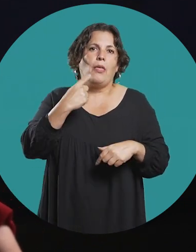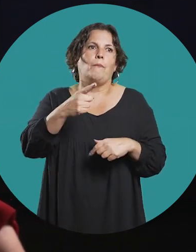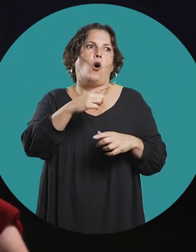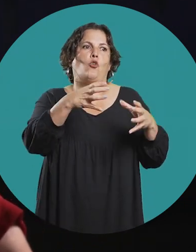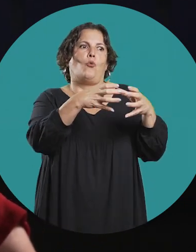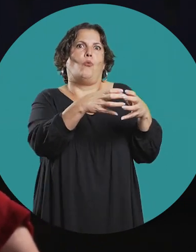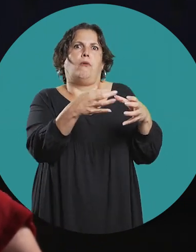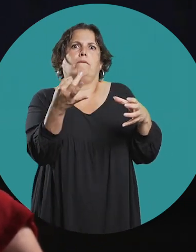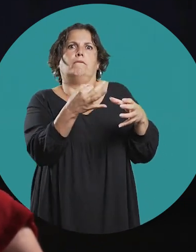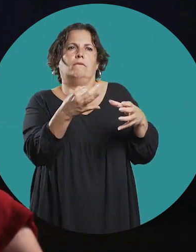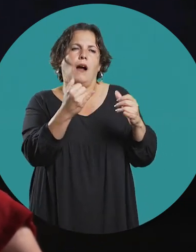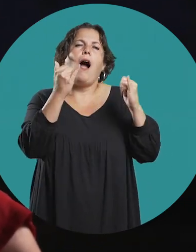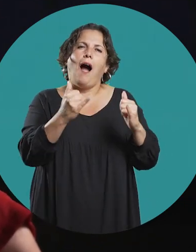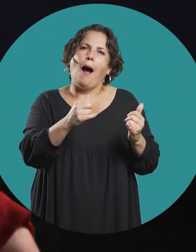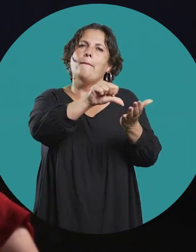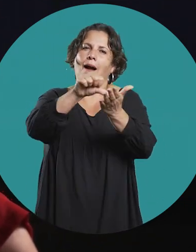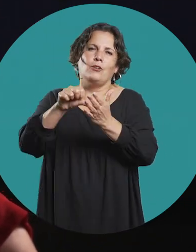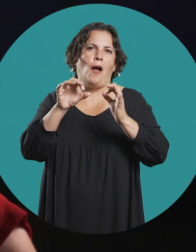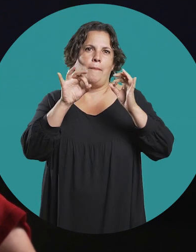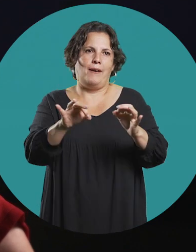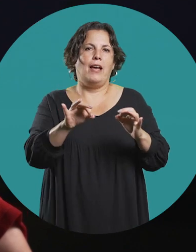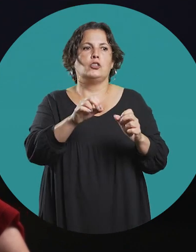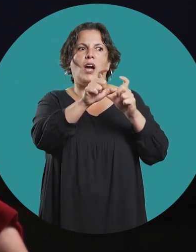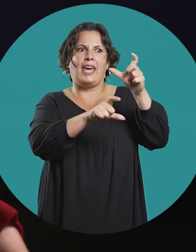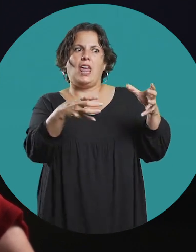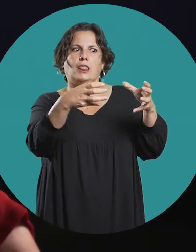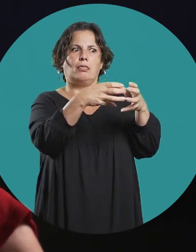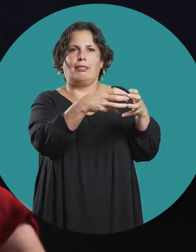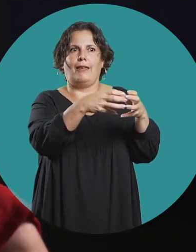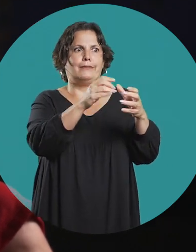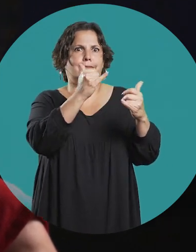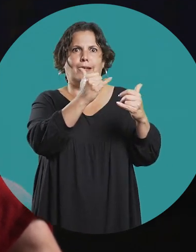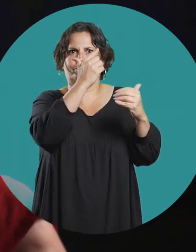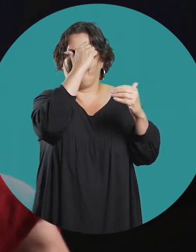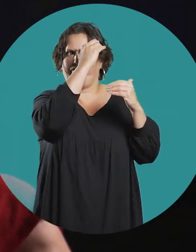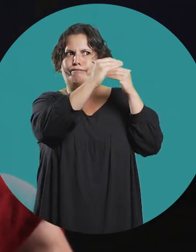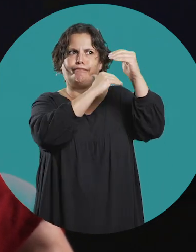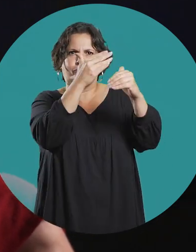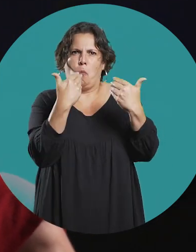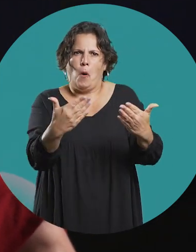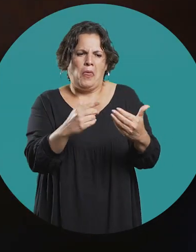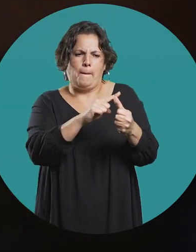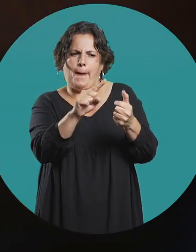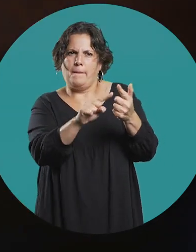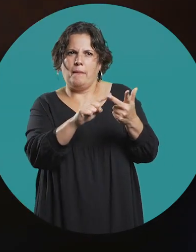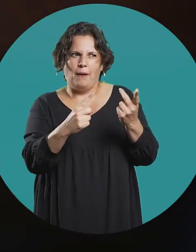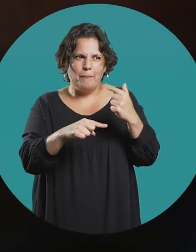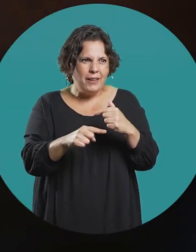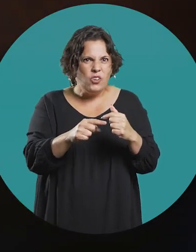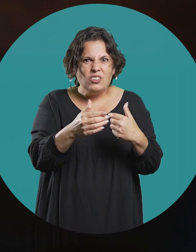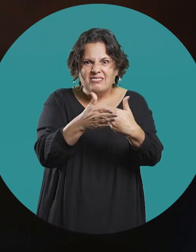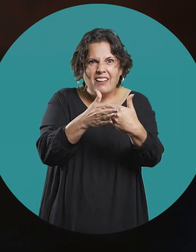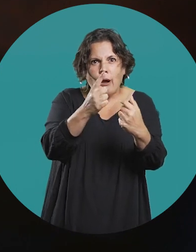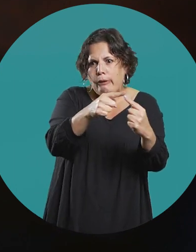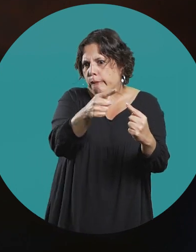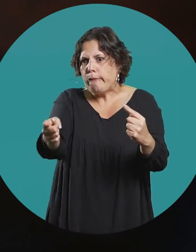más privilegiado, que en todos nuestros países también existe, ¿no? De gente que está en otra escala de posibilidades, y decís, pero están a una cuadra, a